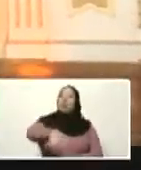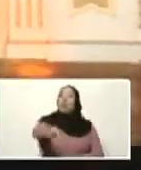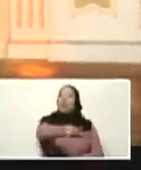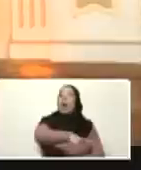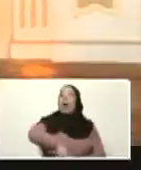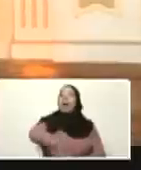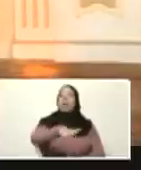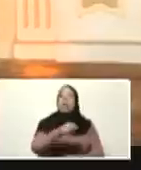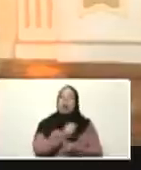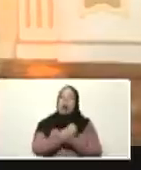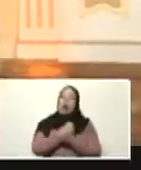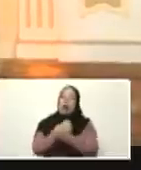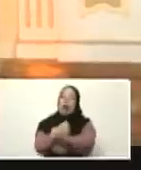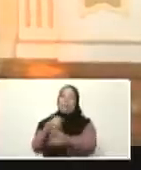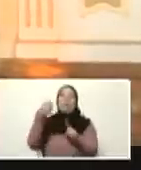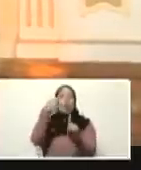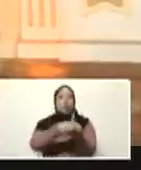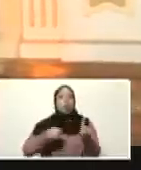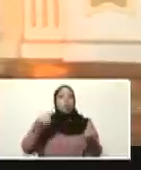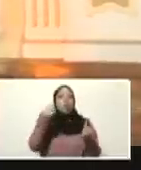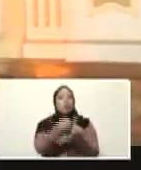que ama y lucha por su país.